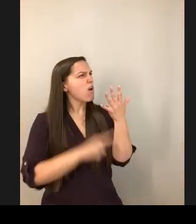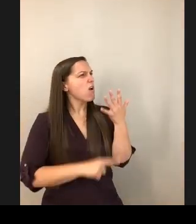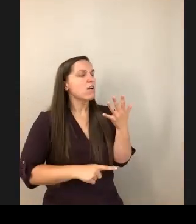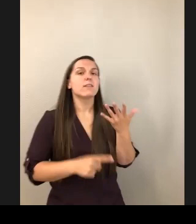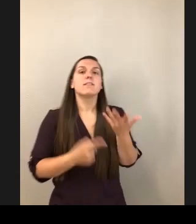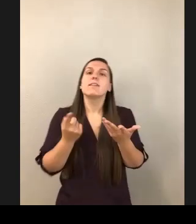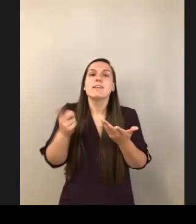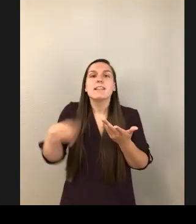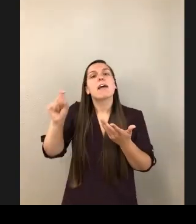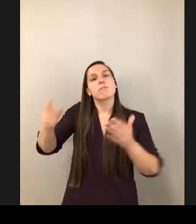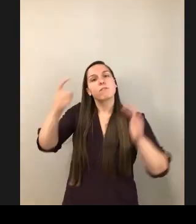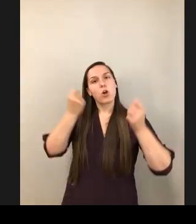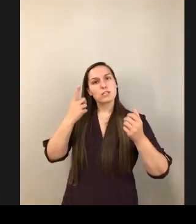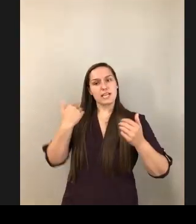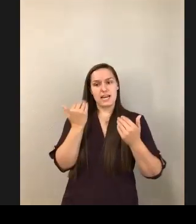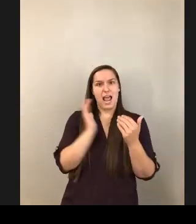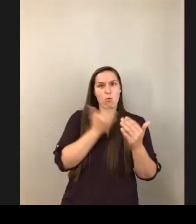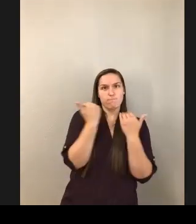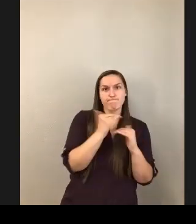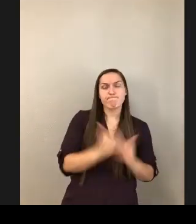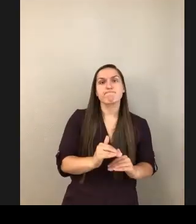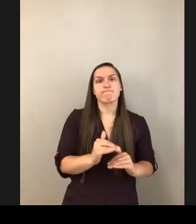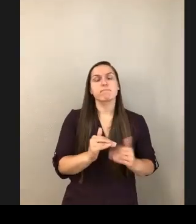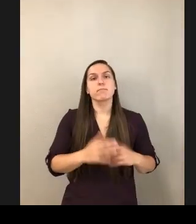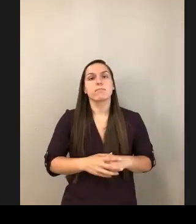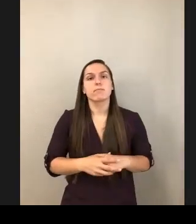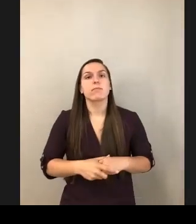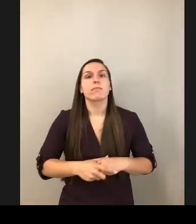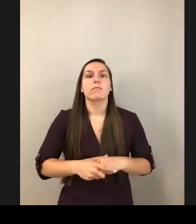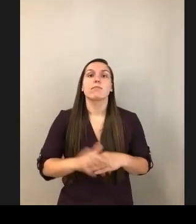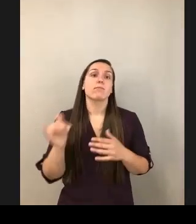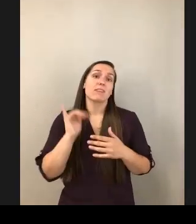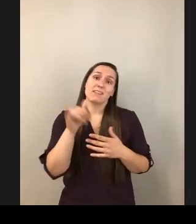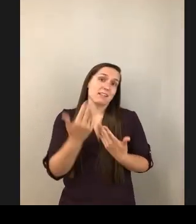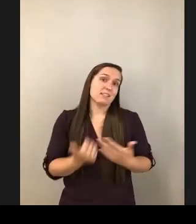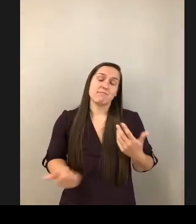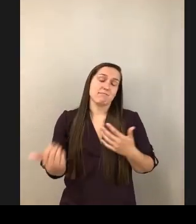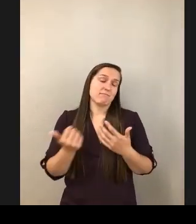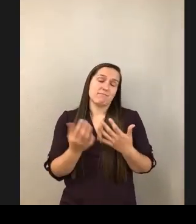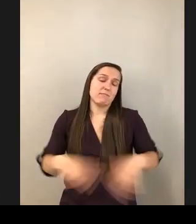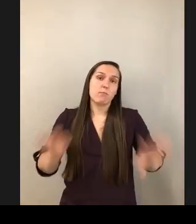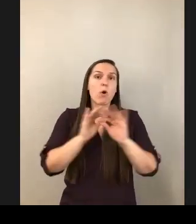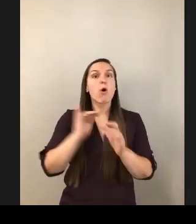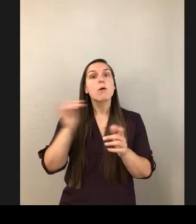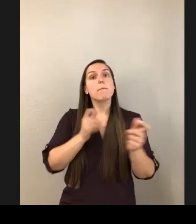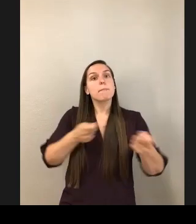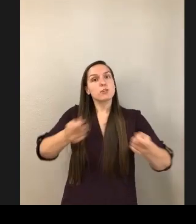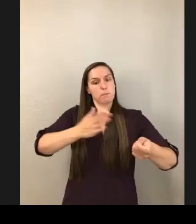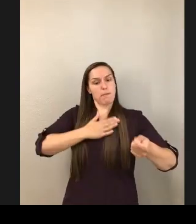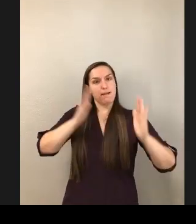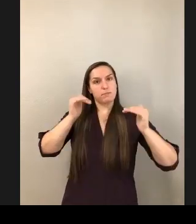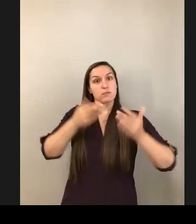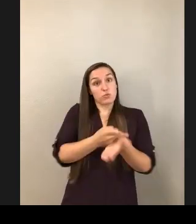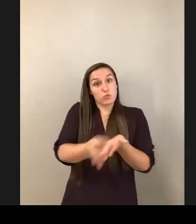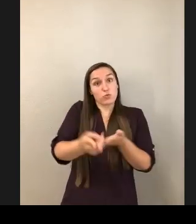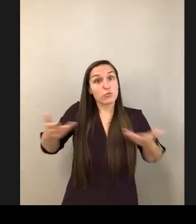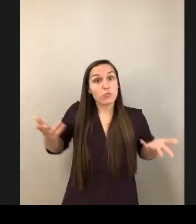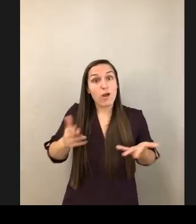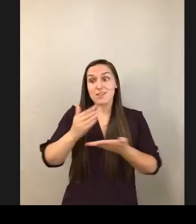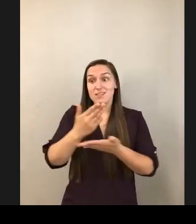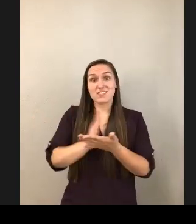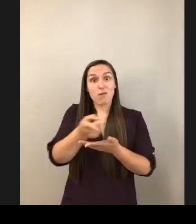posición, cuáles son las maneras en que esta posición puede crecer y también manejar mis